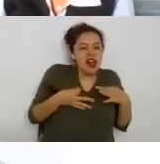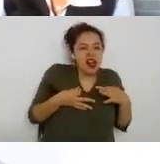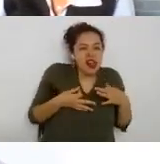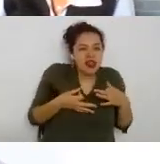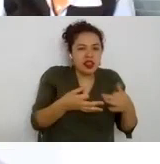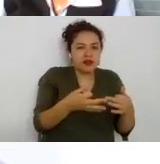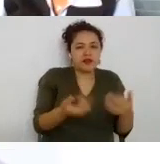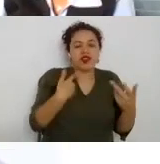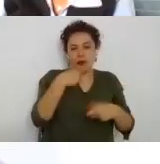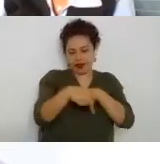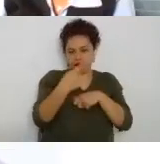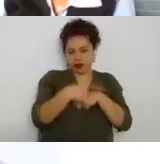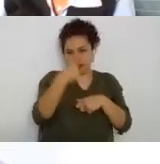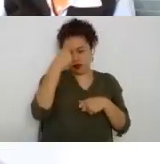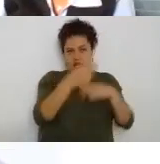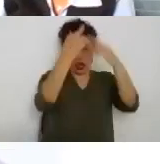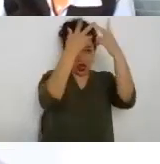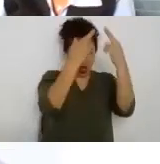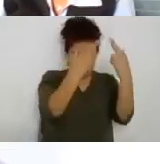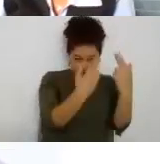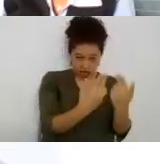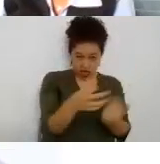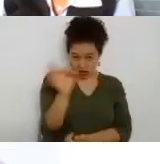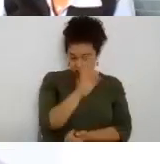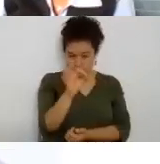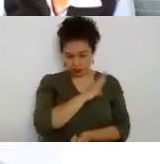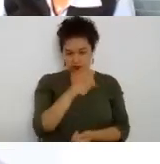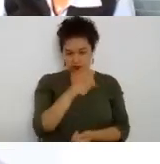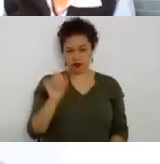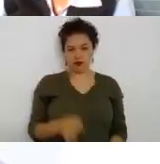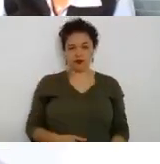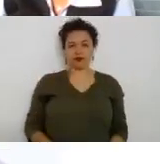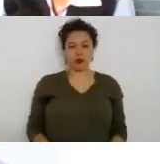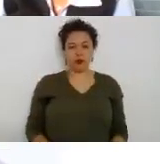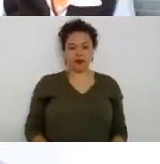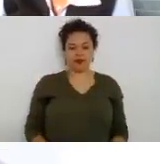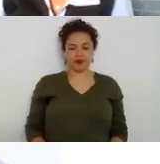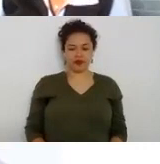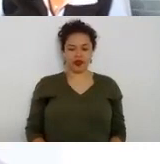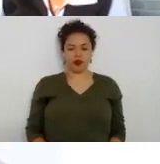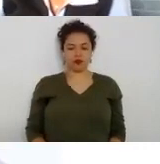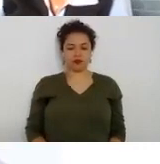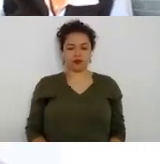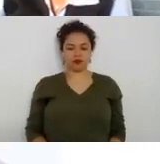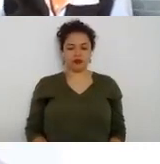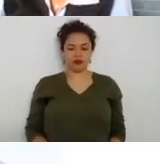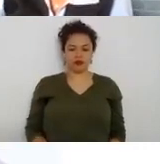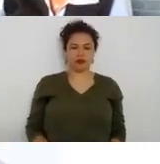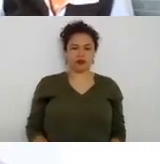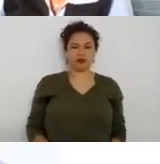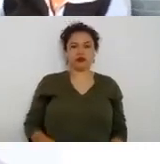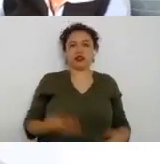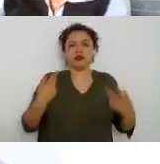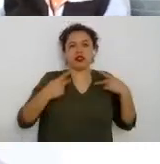tengo peligro de un derrumbe inminente, ¿no? Entonces, situaciones como esas es en las que yo puedo desplazar a la